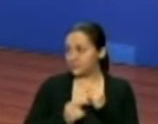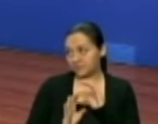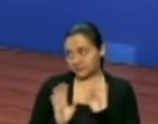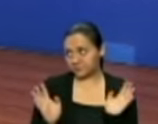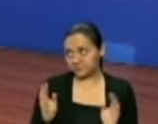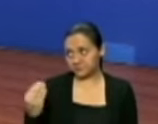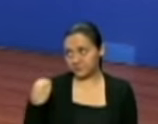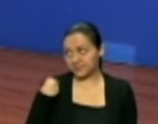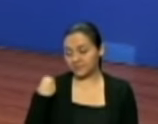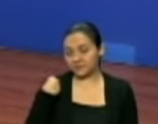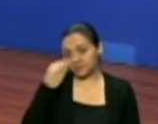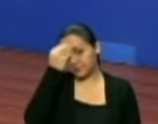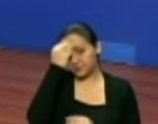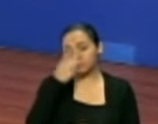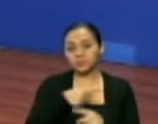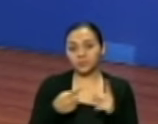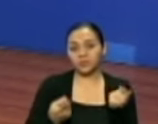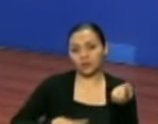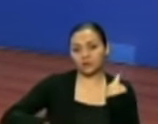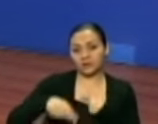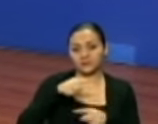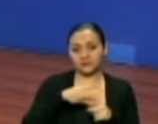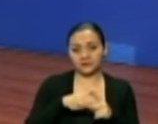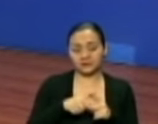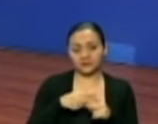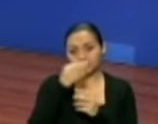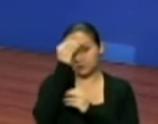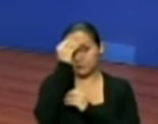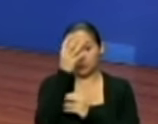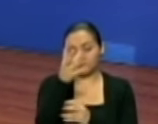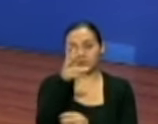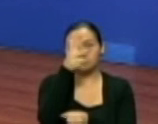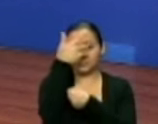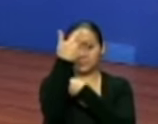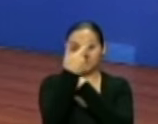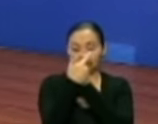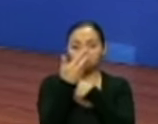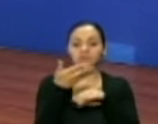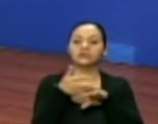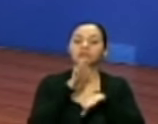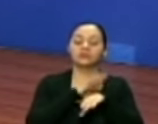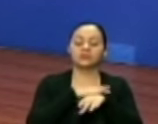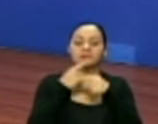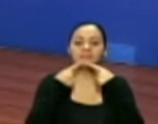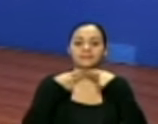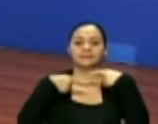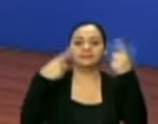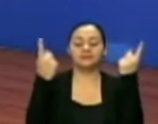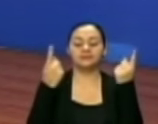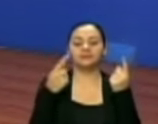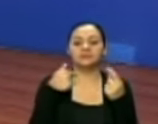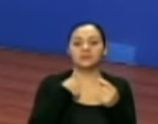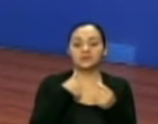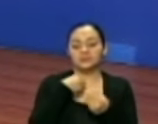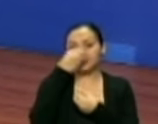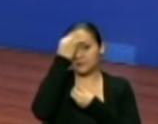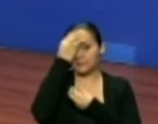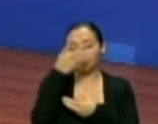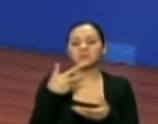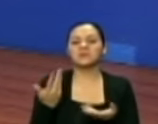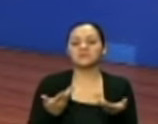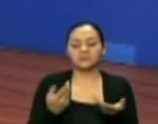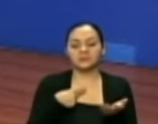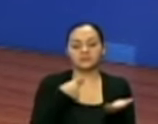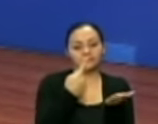ya esta transmisión, pero en pocos minutos más retomaremos esta transmisión, María Fernanda, para llevar hasta sus